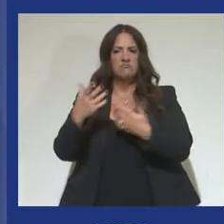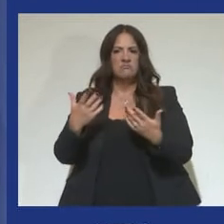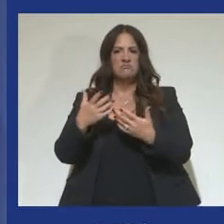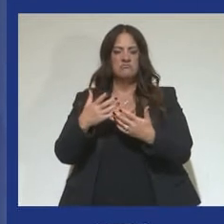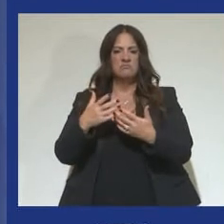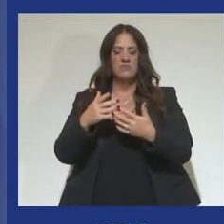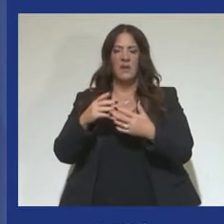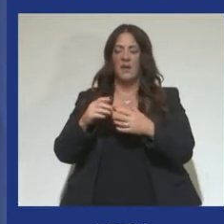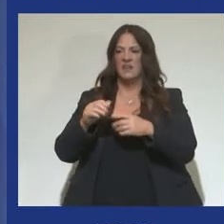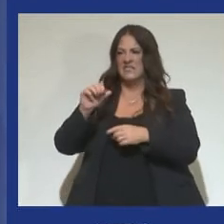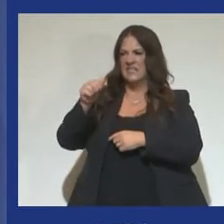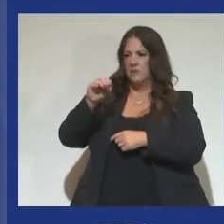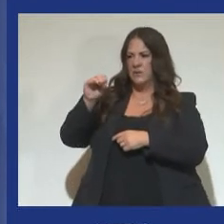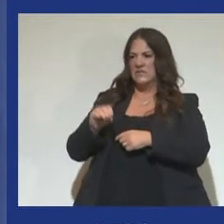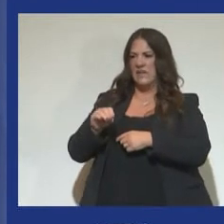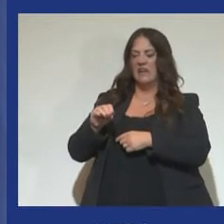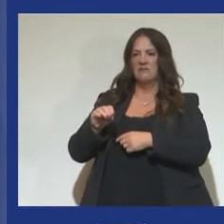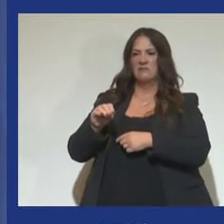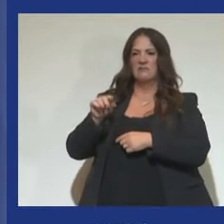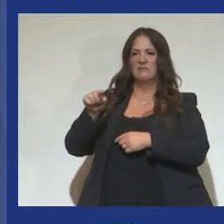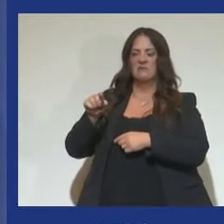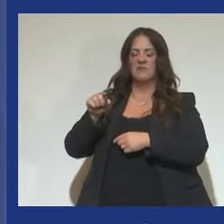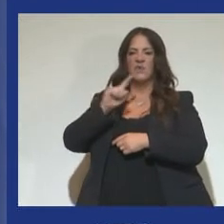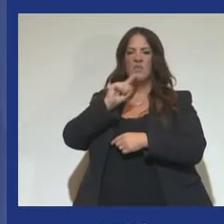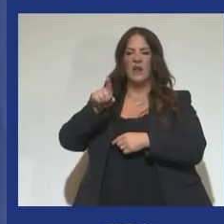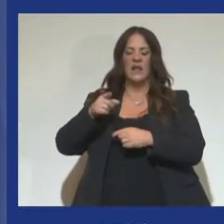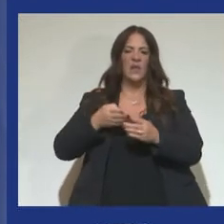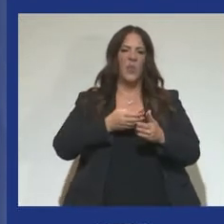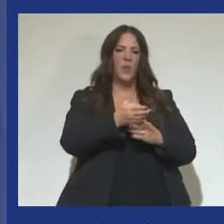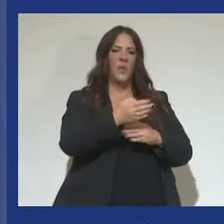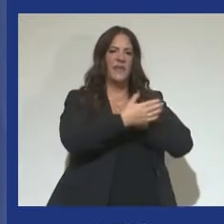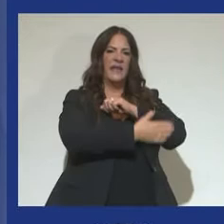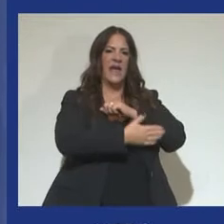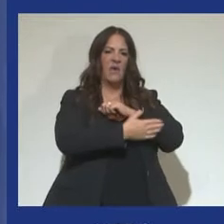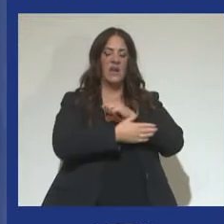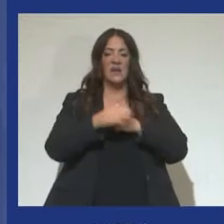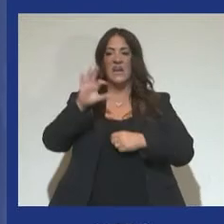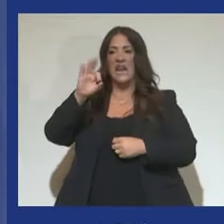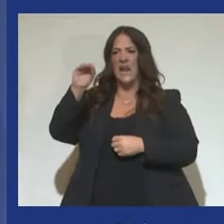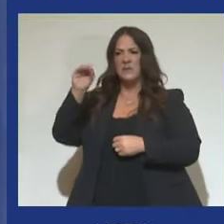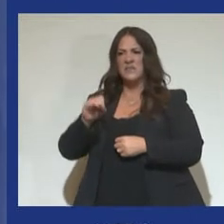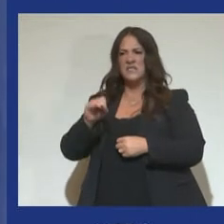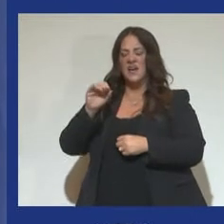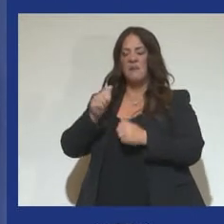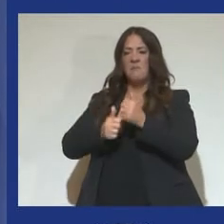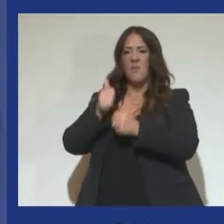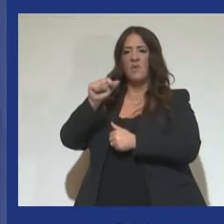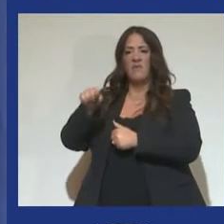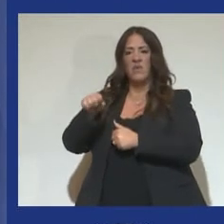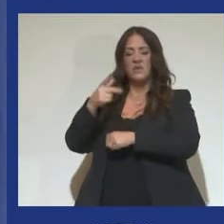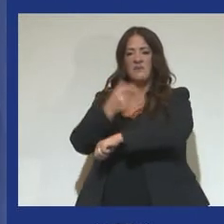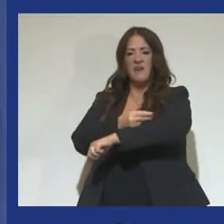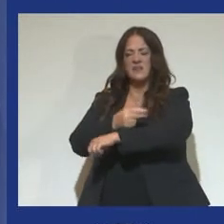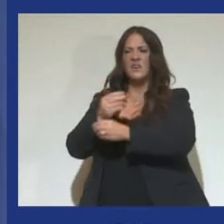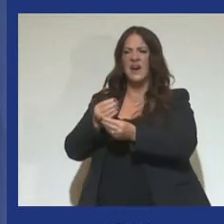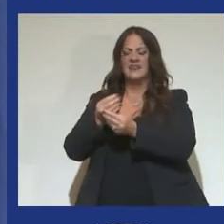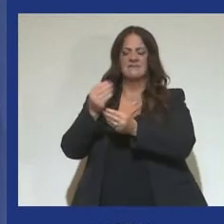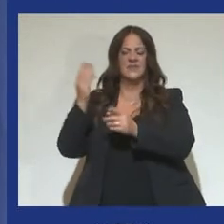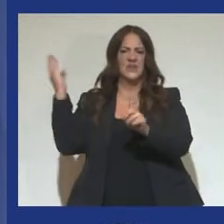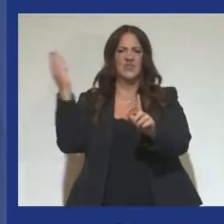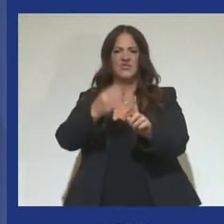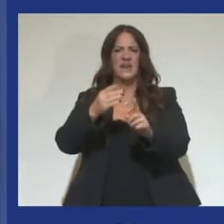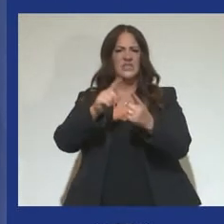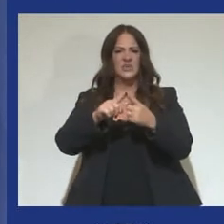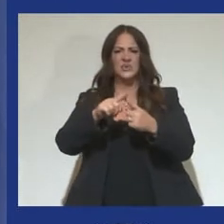10% de esas vacunas son administradas a través del condado el 90% a través de una red de proveedores